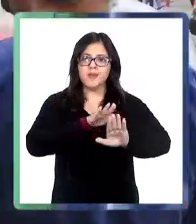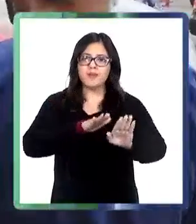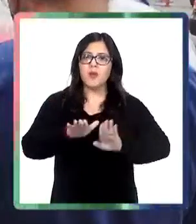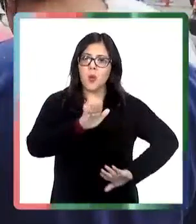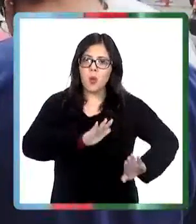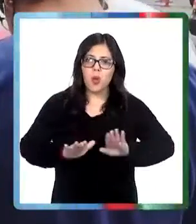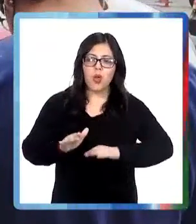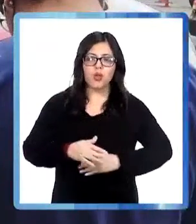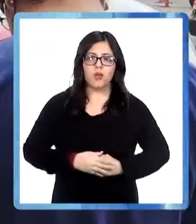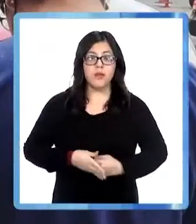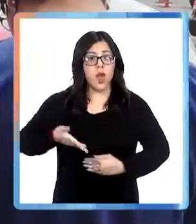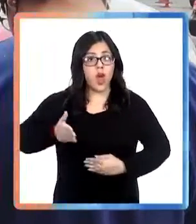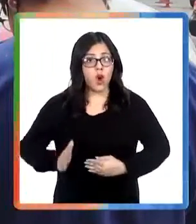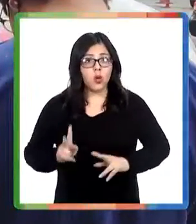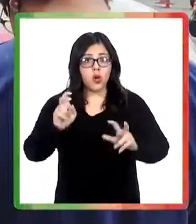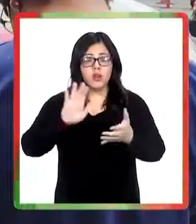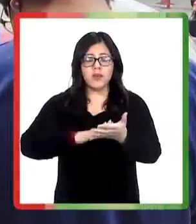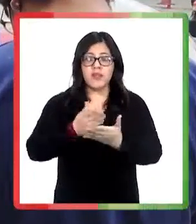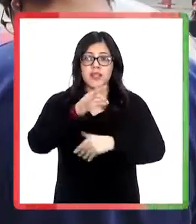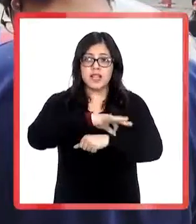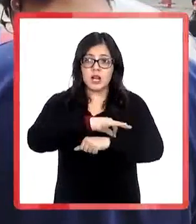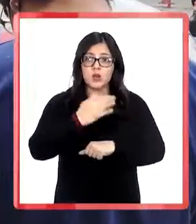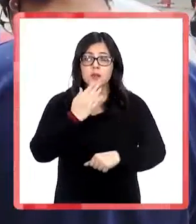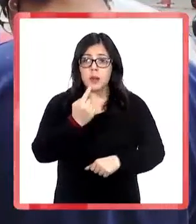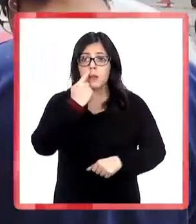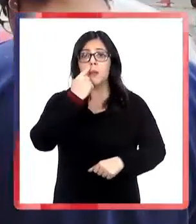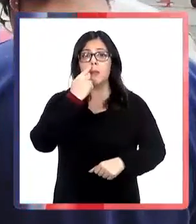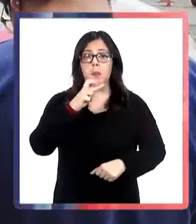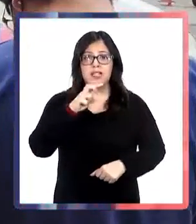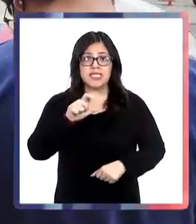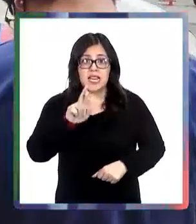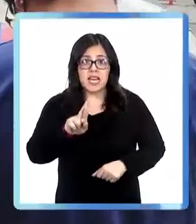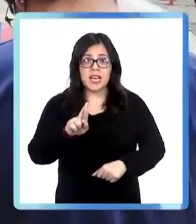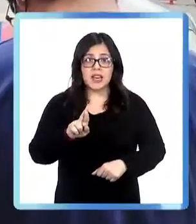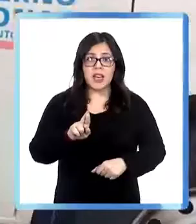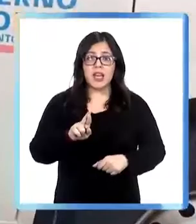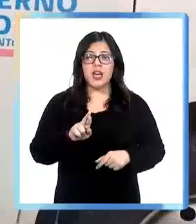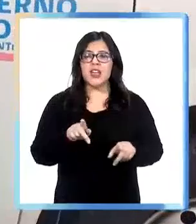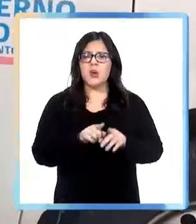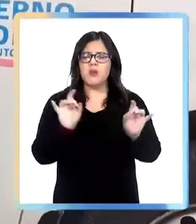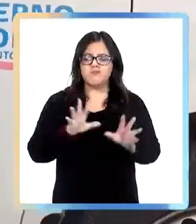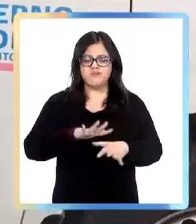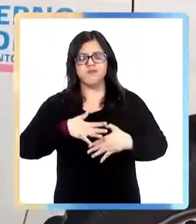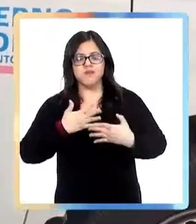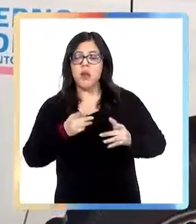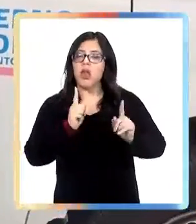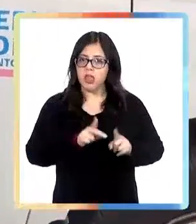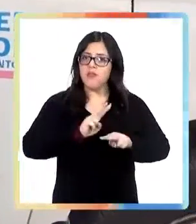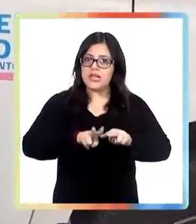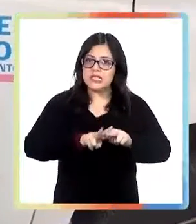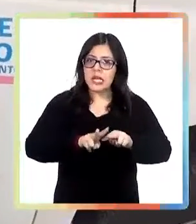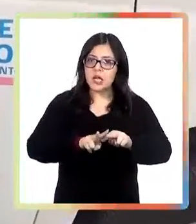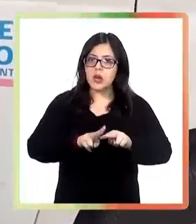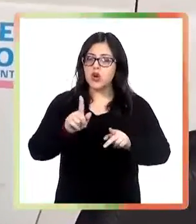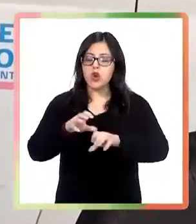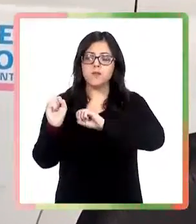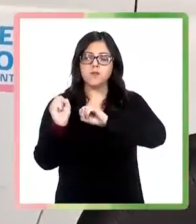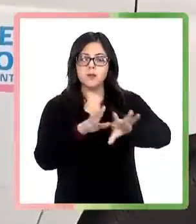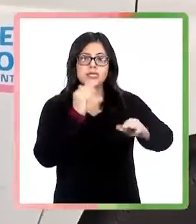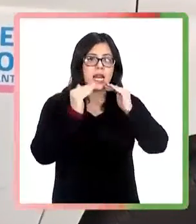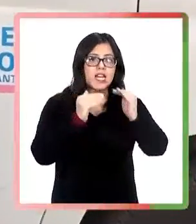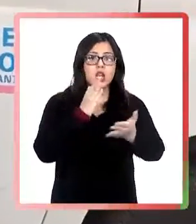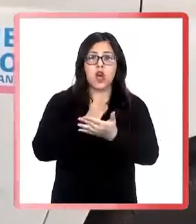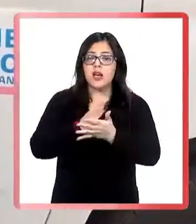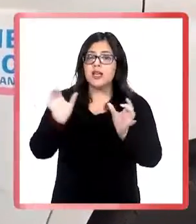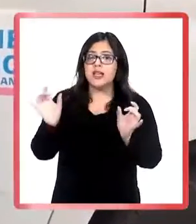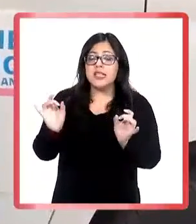preventivas. Continuar con las medidas sanitarias, el testeo, que no debe perderse ante cualquier síntoma de resfrío, no enviar a